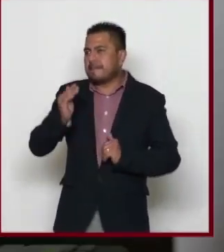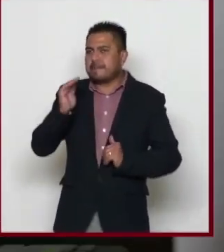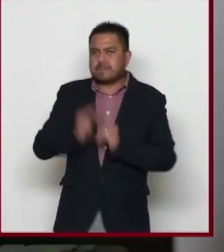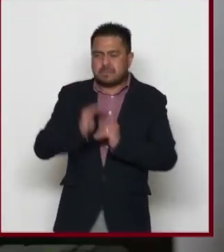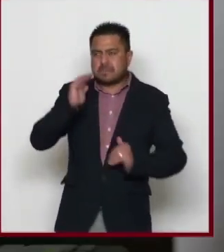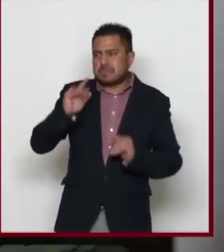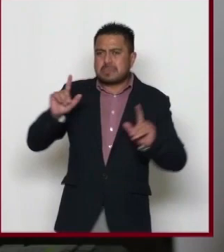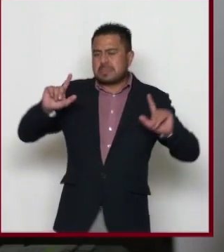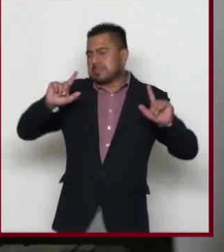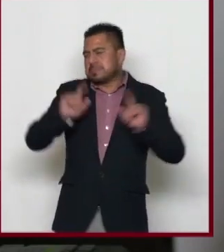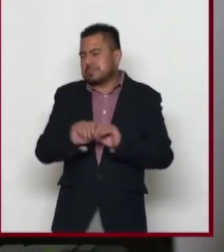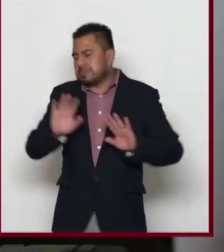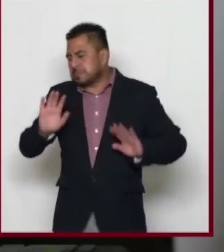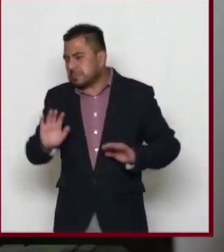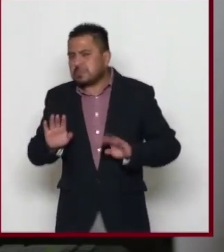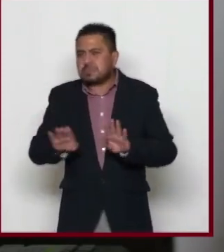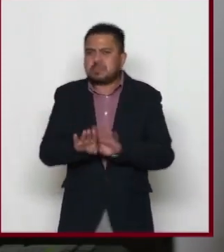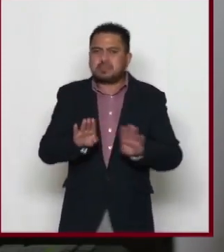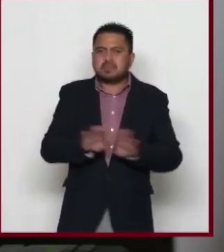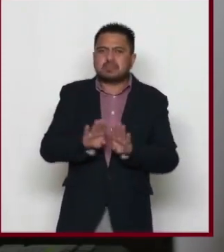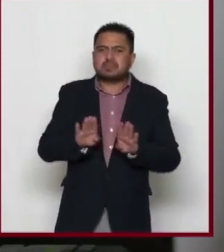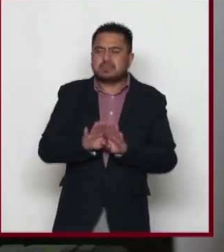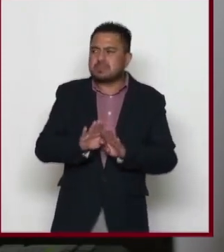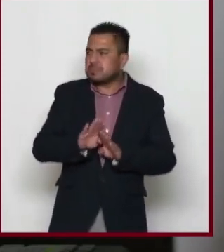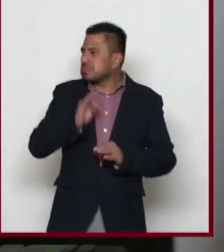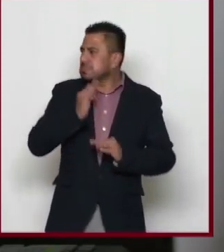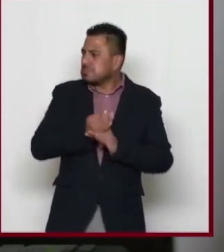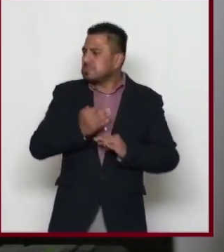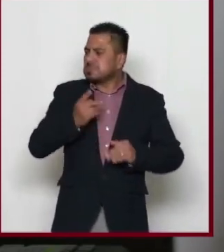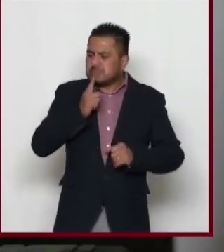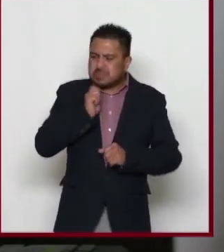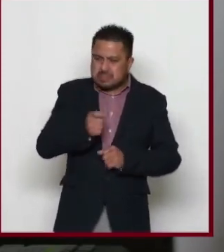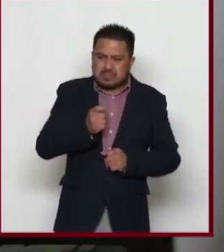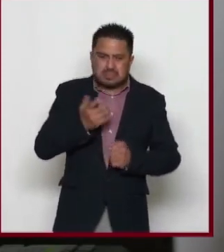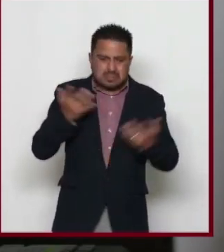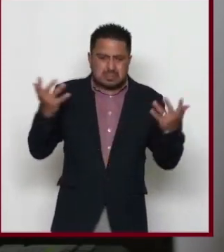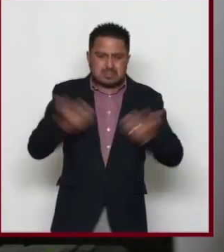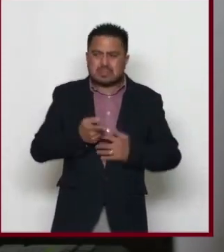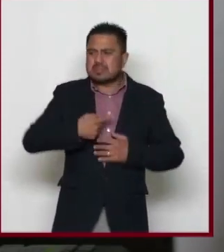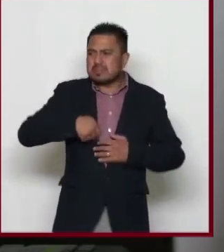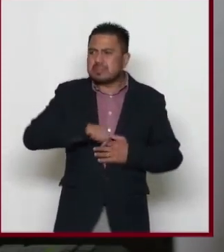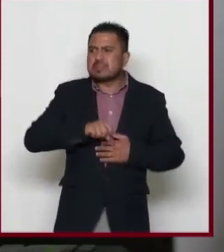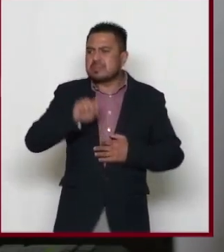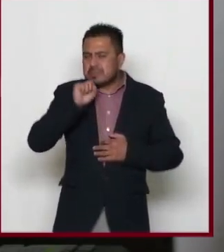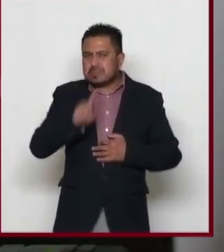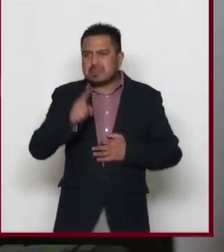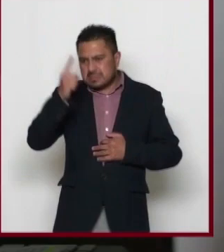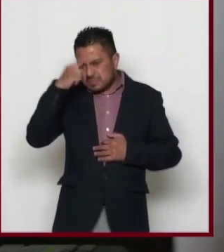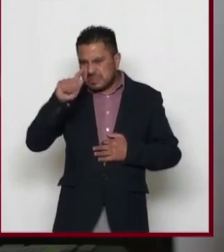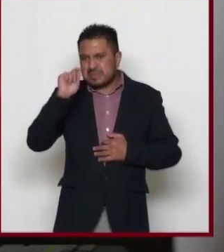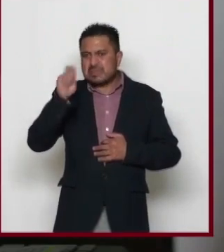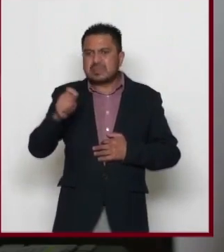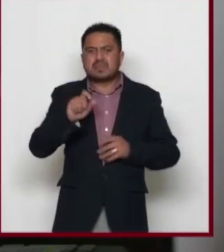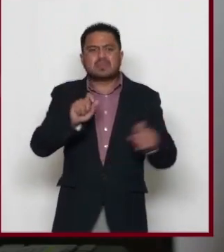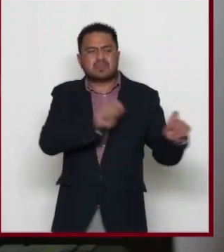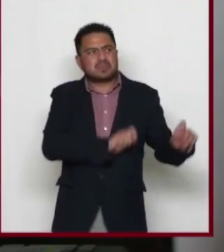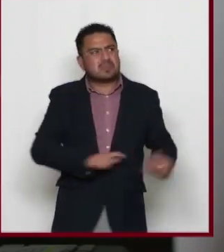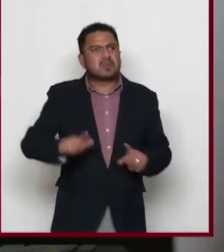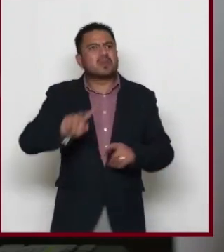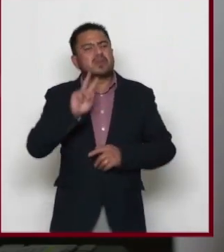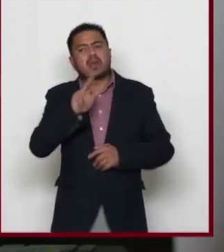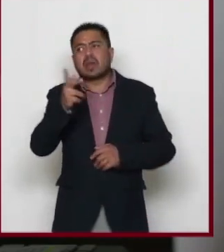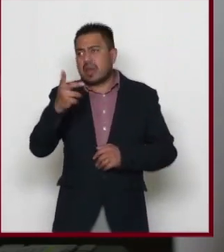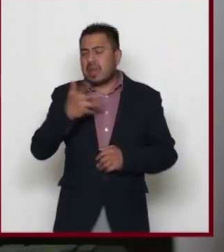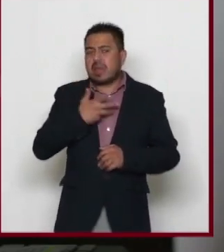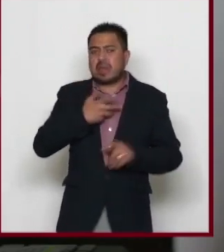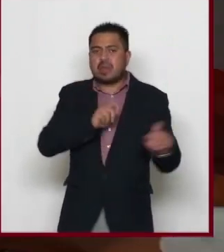Wow, ay, pues muchas gracias. Una pregunta más, nada más, como que nos hemos estado también haciendo